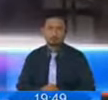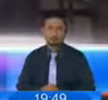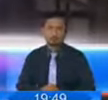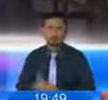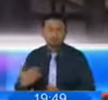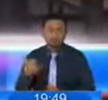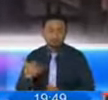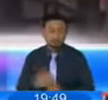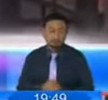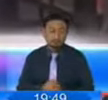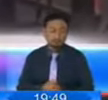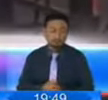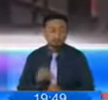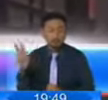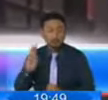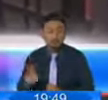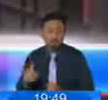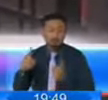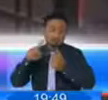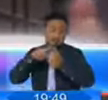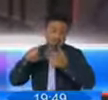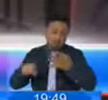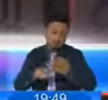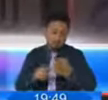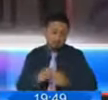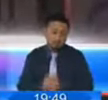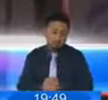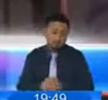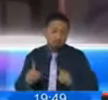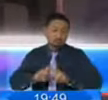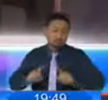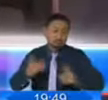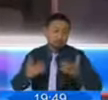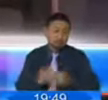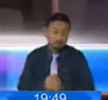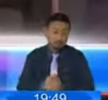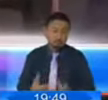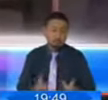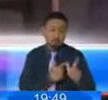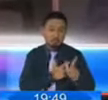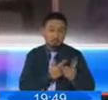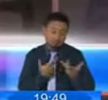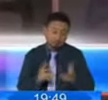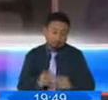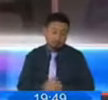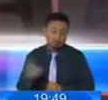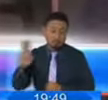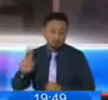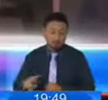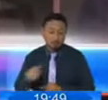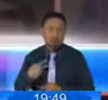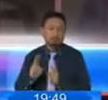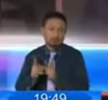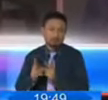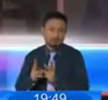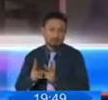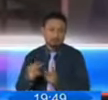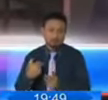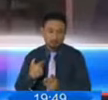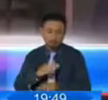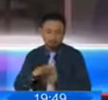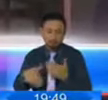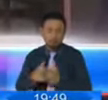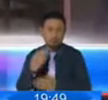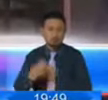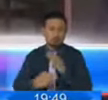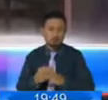Tenemos muchas opciones para Venezuela y, dicho sea de paso, no voy a descartar la opción militar. Venezuela es nuestro vecino, estamos por todo el